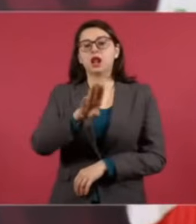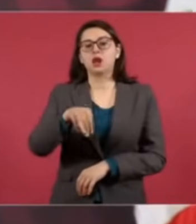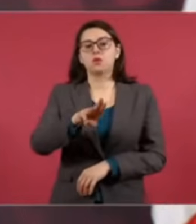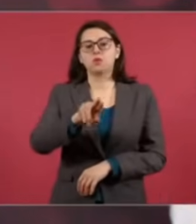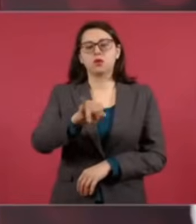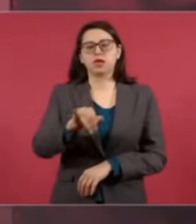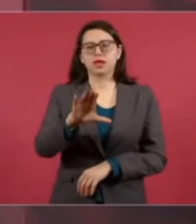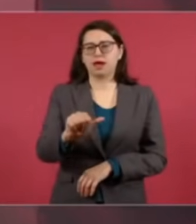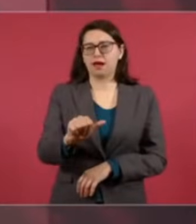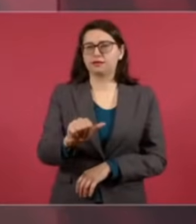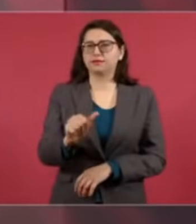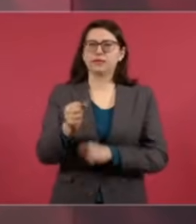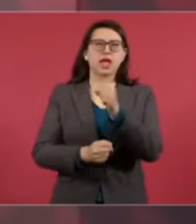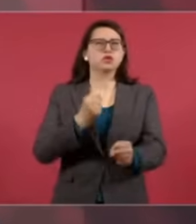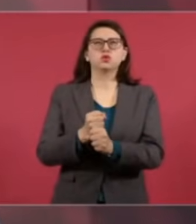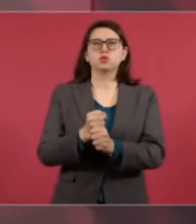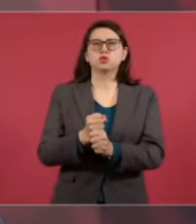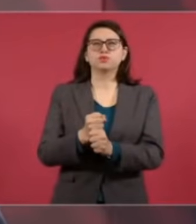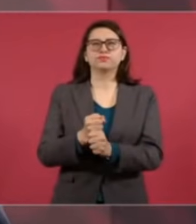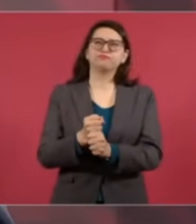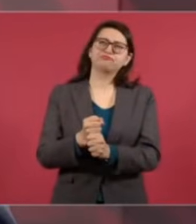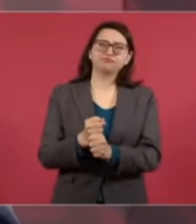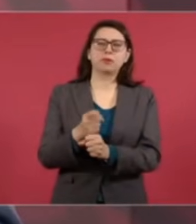allá por 1915,